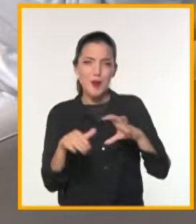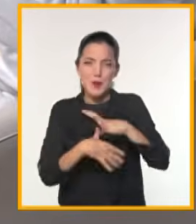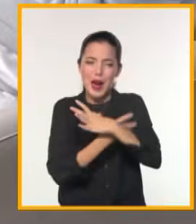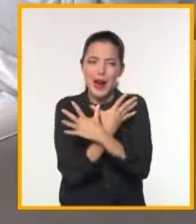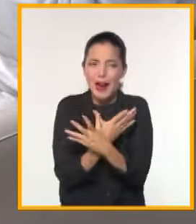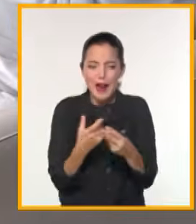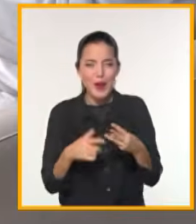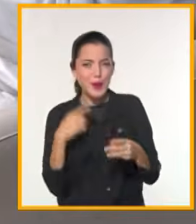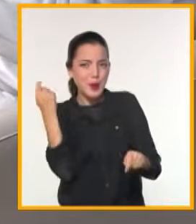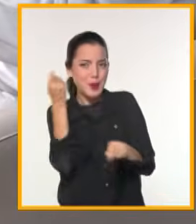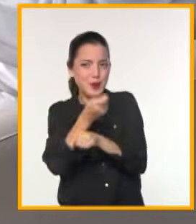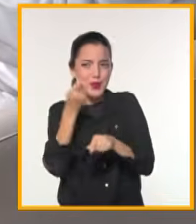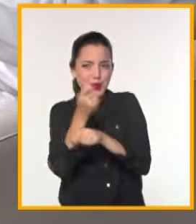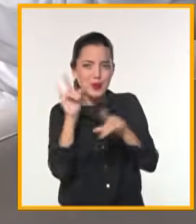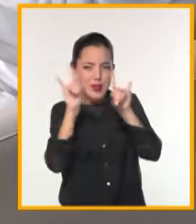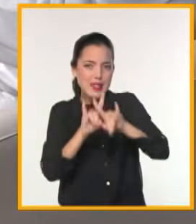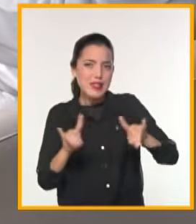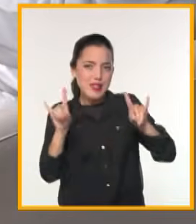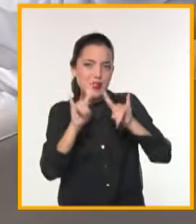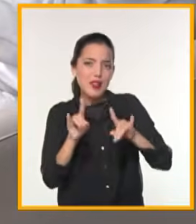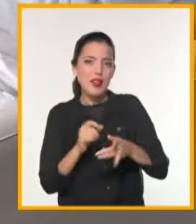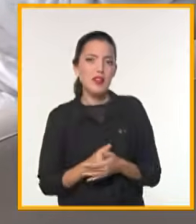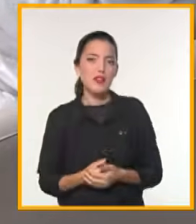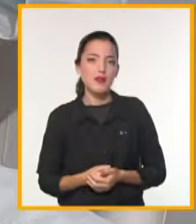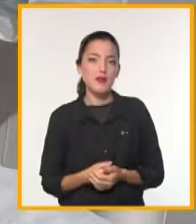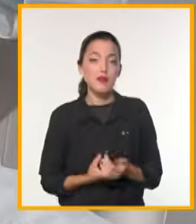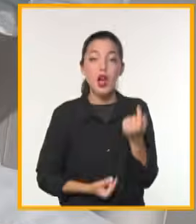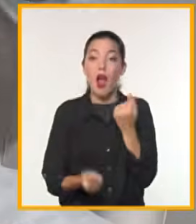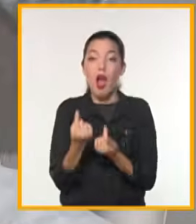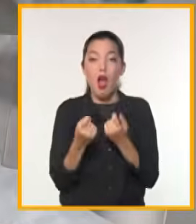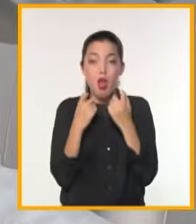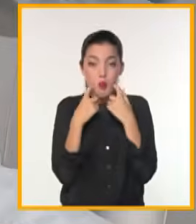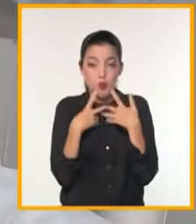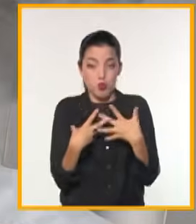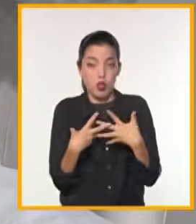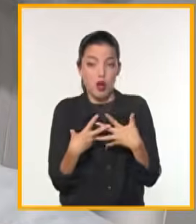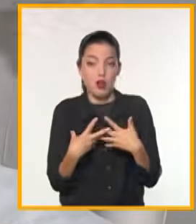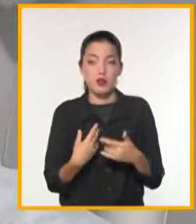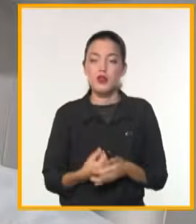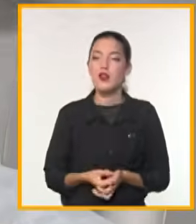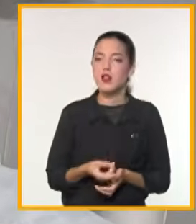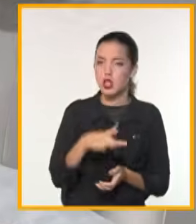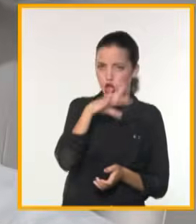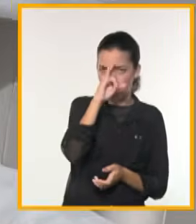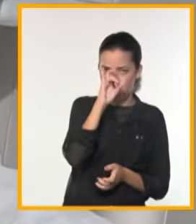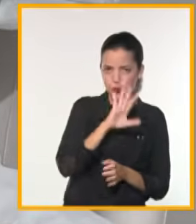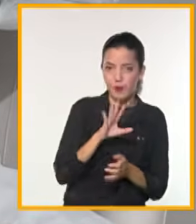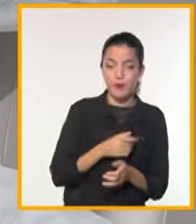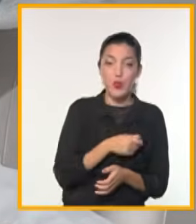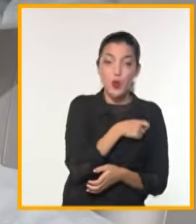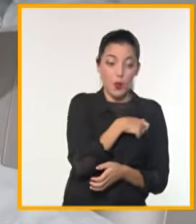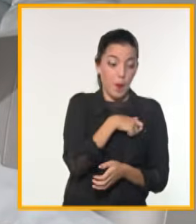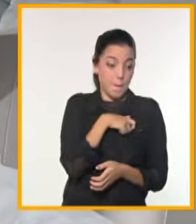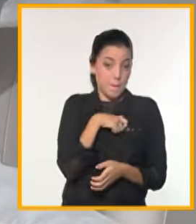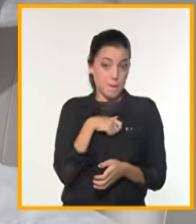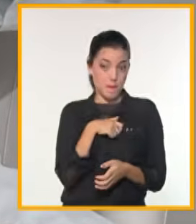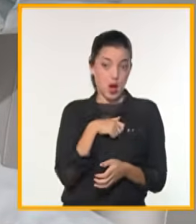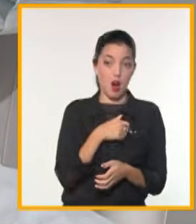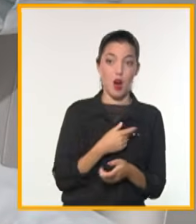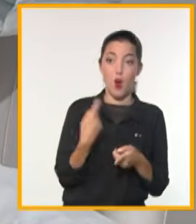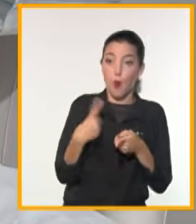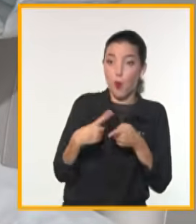universitarios. Exactamente. Es un grupo, algunos hasta en la FARC y en Minin que han estado.